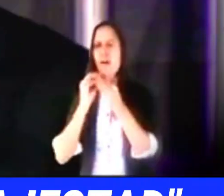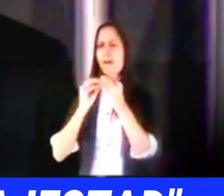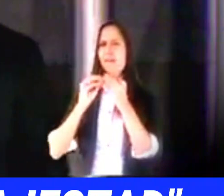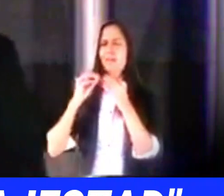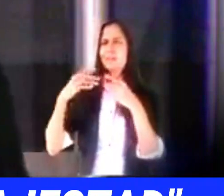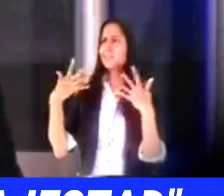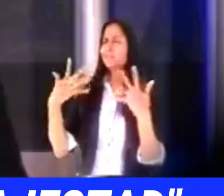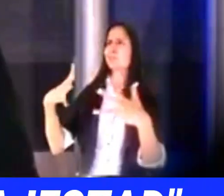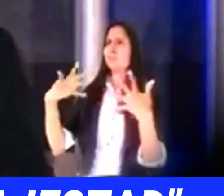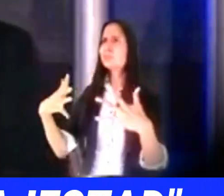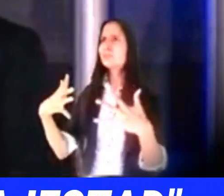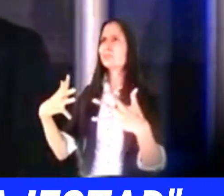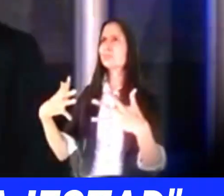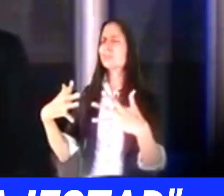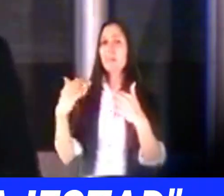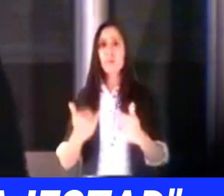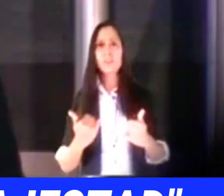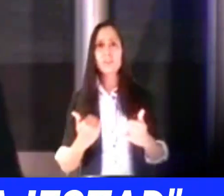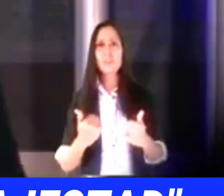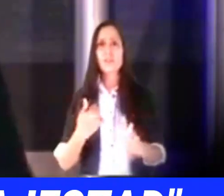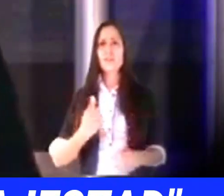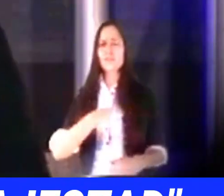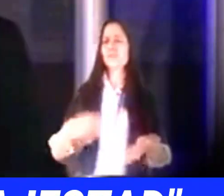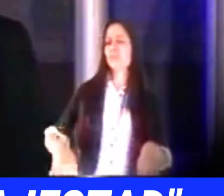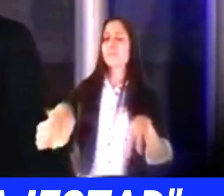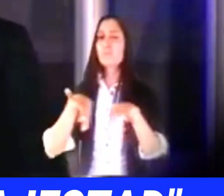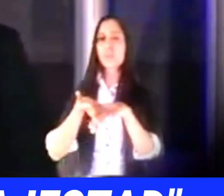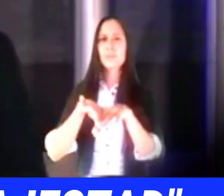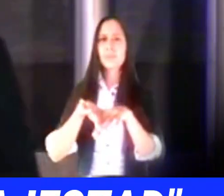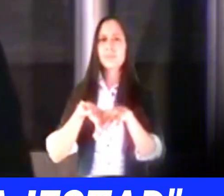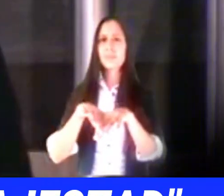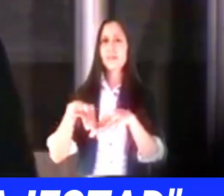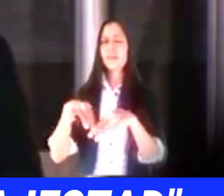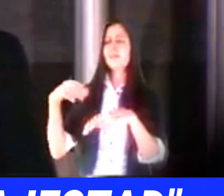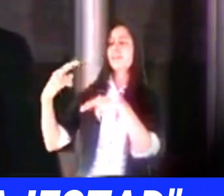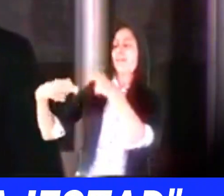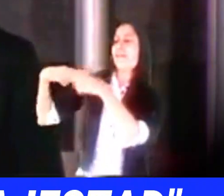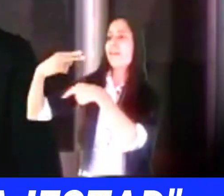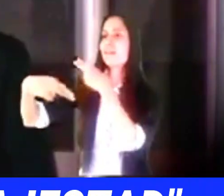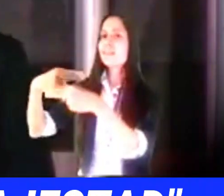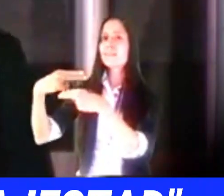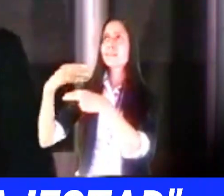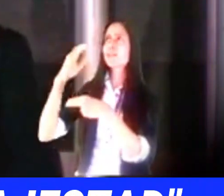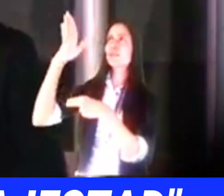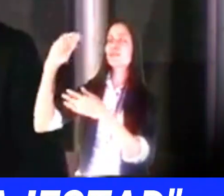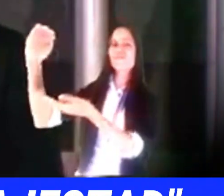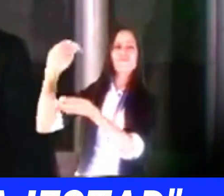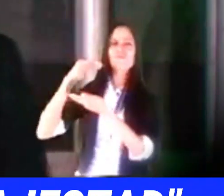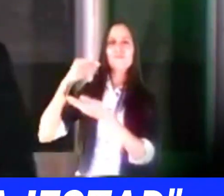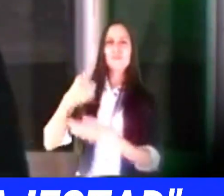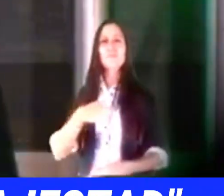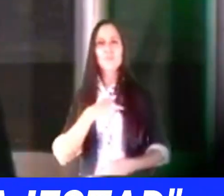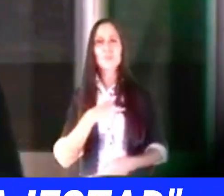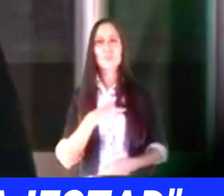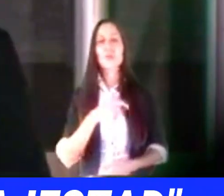tenemos valor, hoy tenemos herencia. Escúcheme bien esta noche, estimado joven, esta tarde, jovencita,